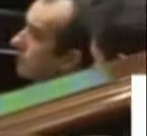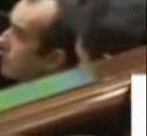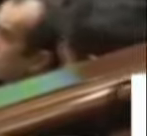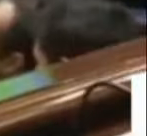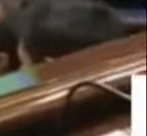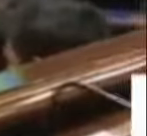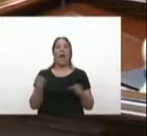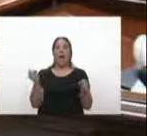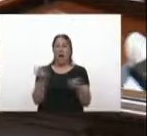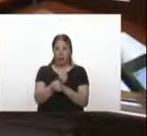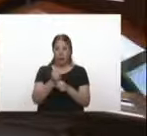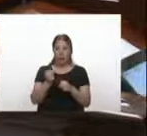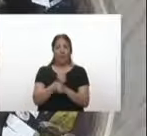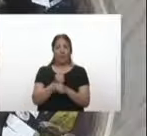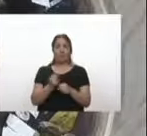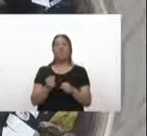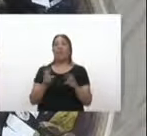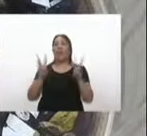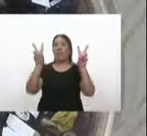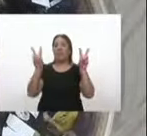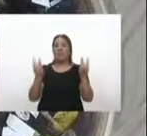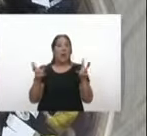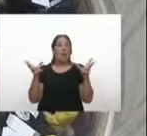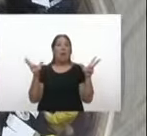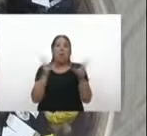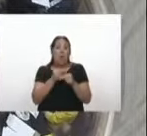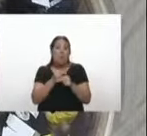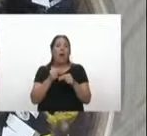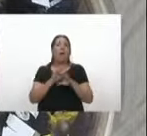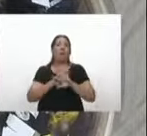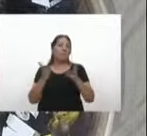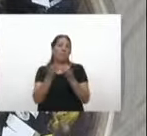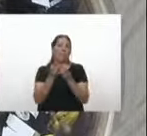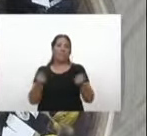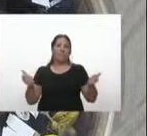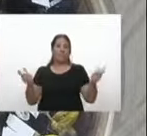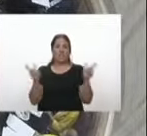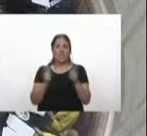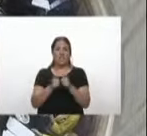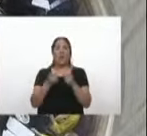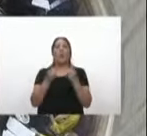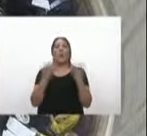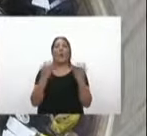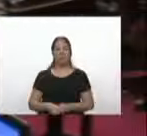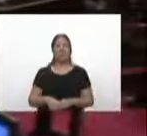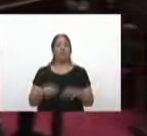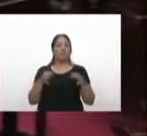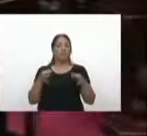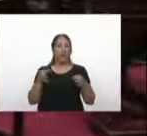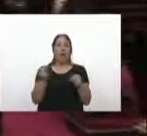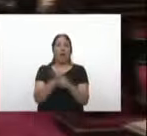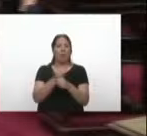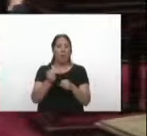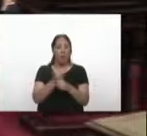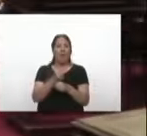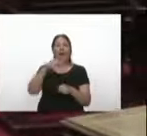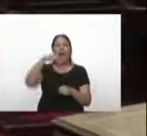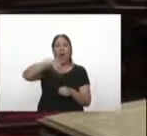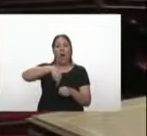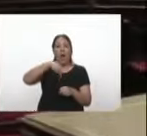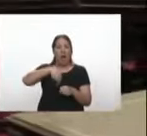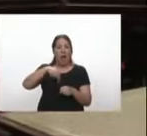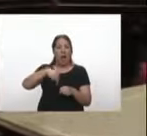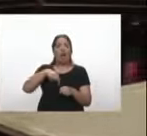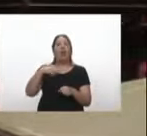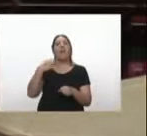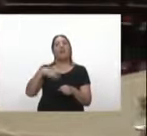venía muy acordada. Muy arreglada. Está bien, yo entiendo. Y además entiendo que la vicepresidente debe haberle avisado al presidente, mira que